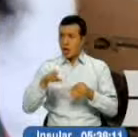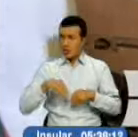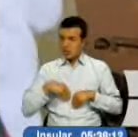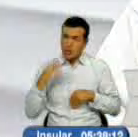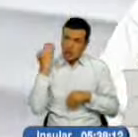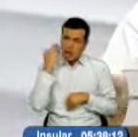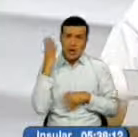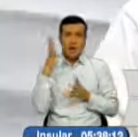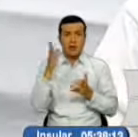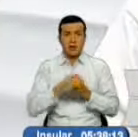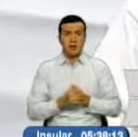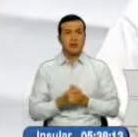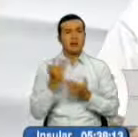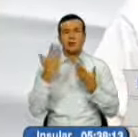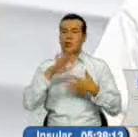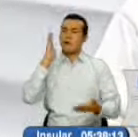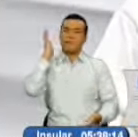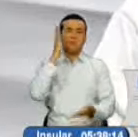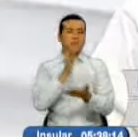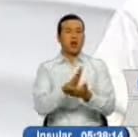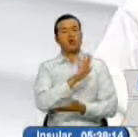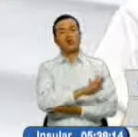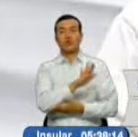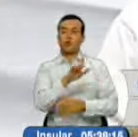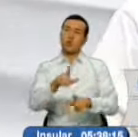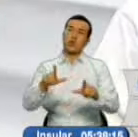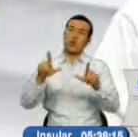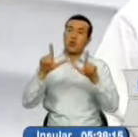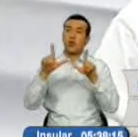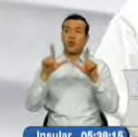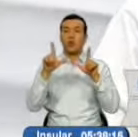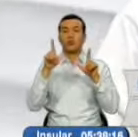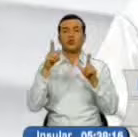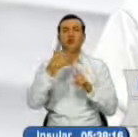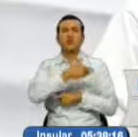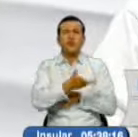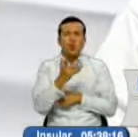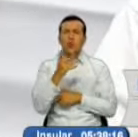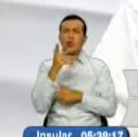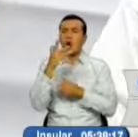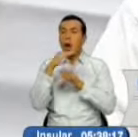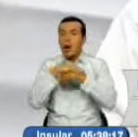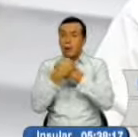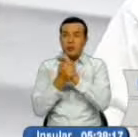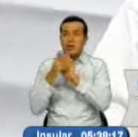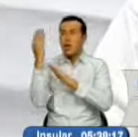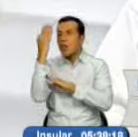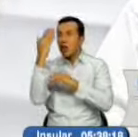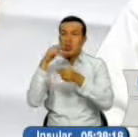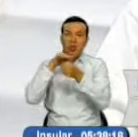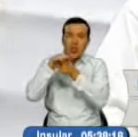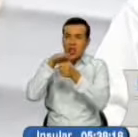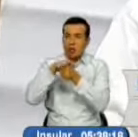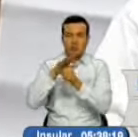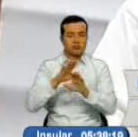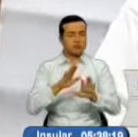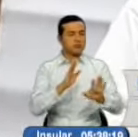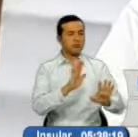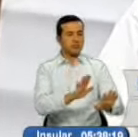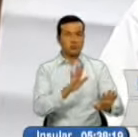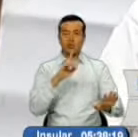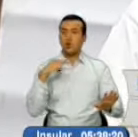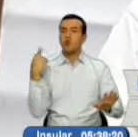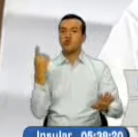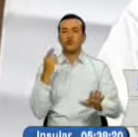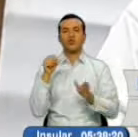decidió en las urnas. Que basta de su show político, basta de su show mediático, porque nosotros como ciudadanos